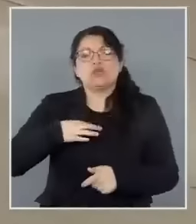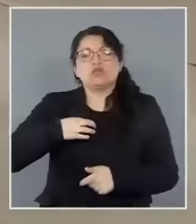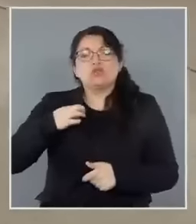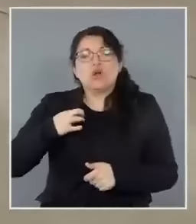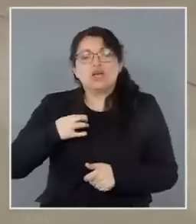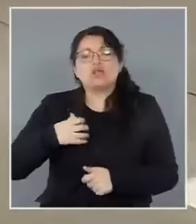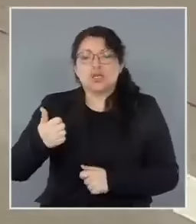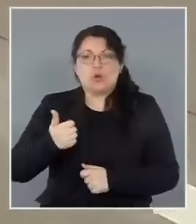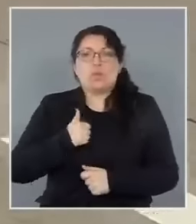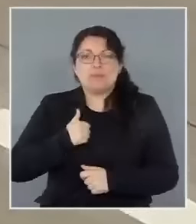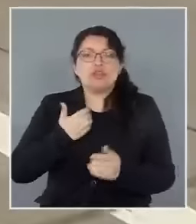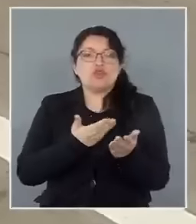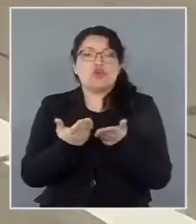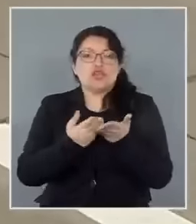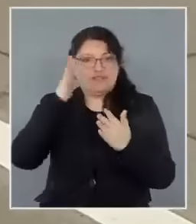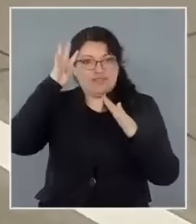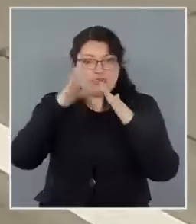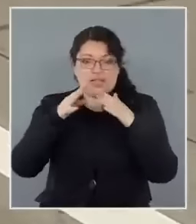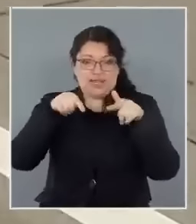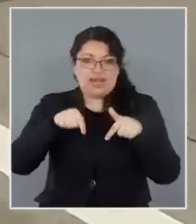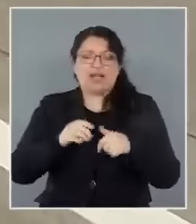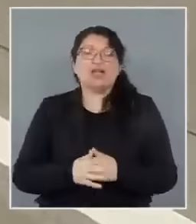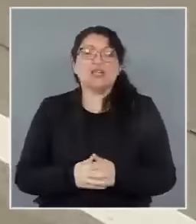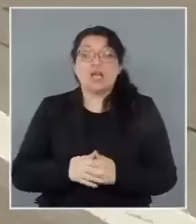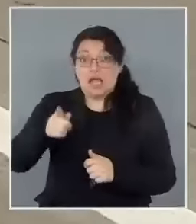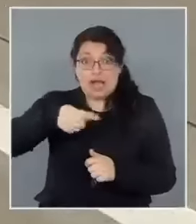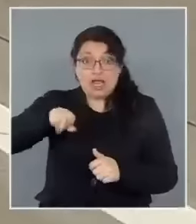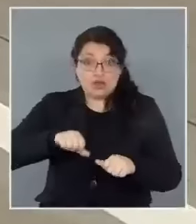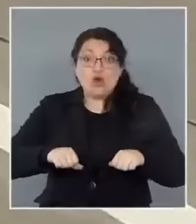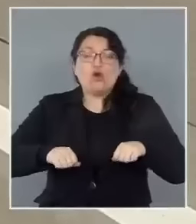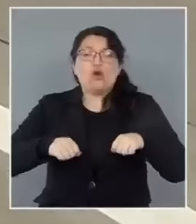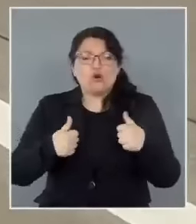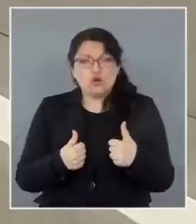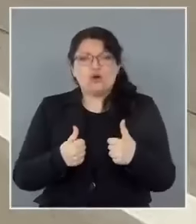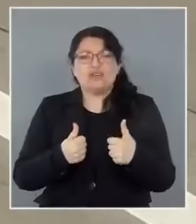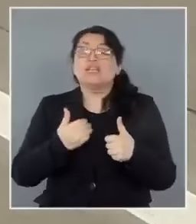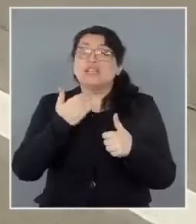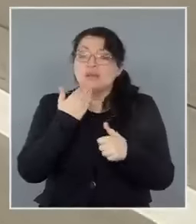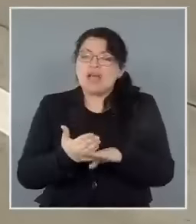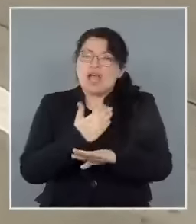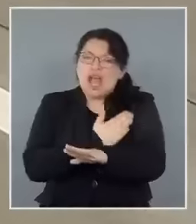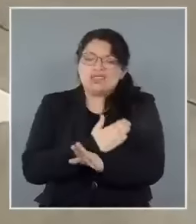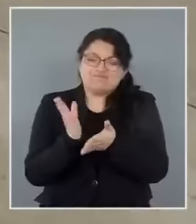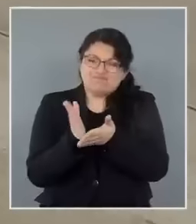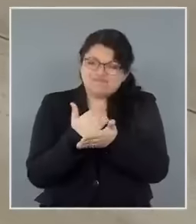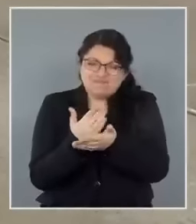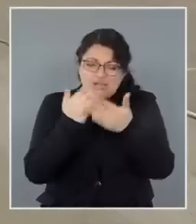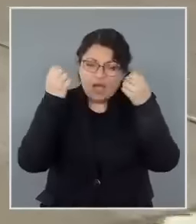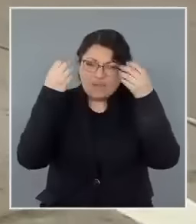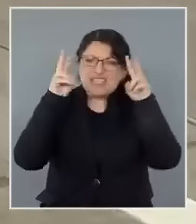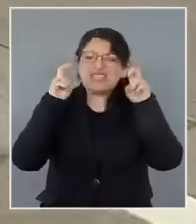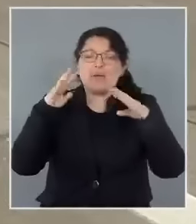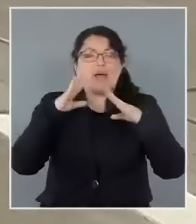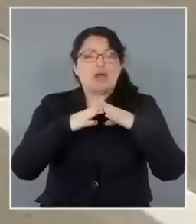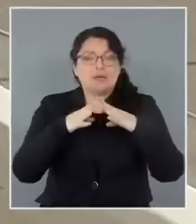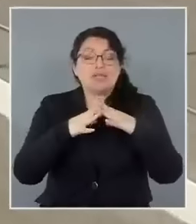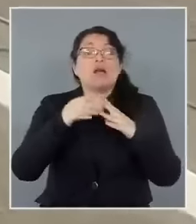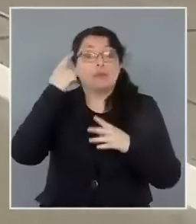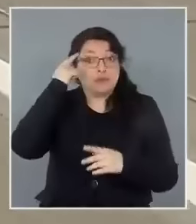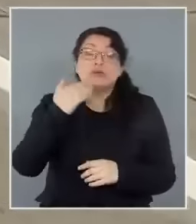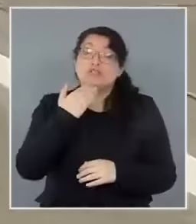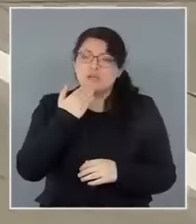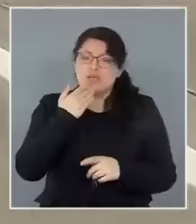su servicio militar en el ejército. Son estos jóvenes los que, junto con prepararse e instruirse en lo militar, están presentes